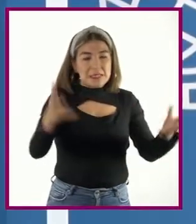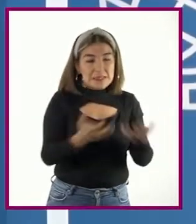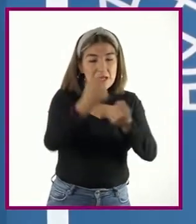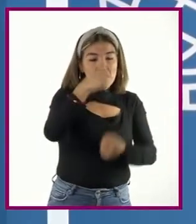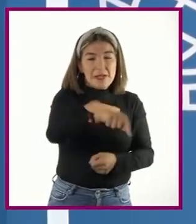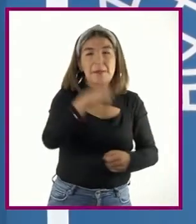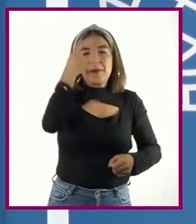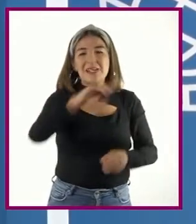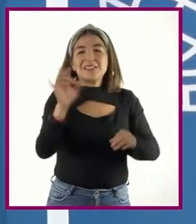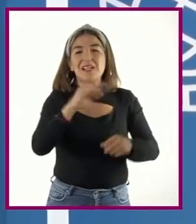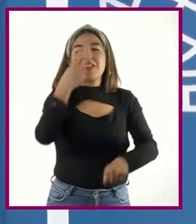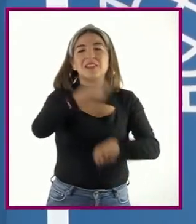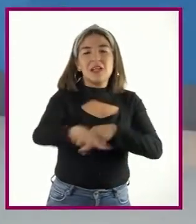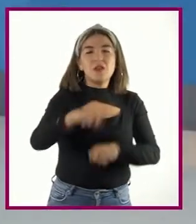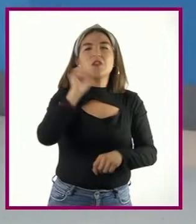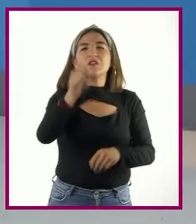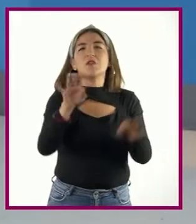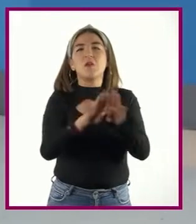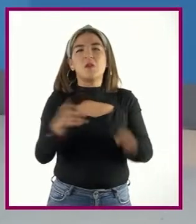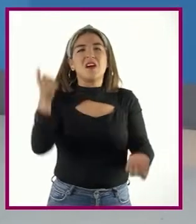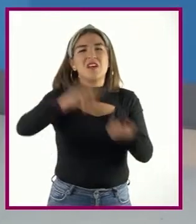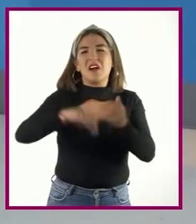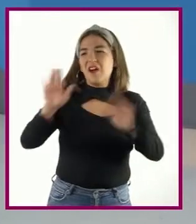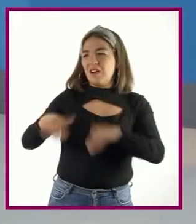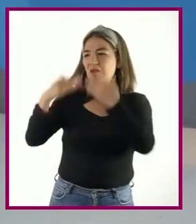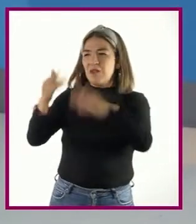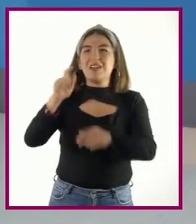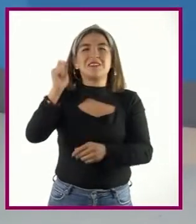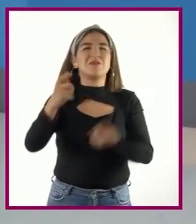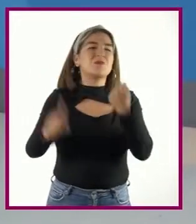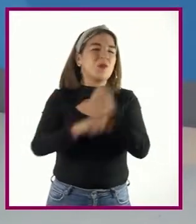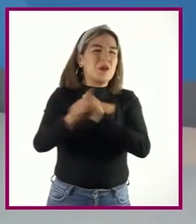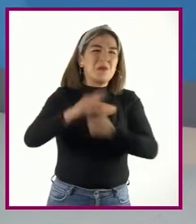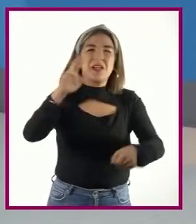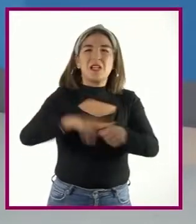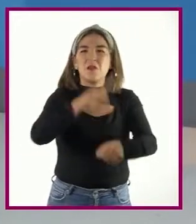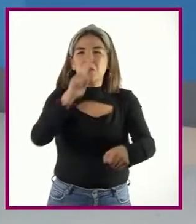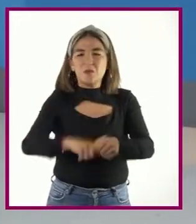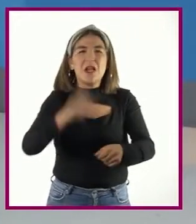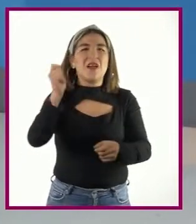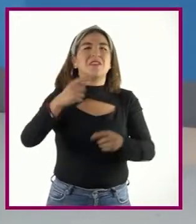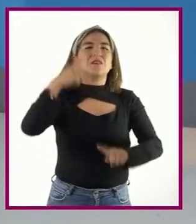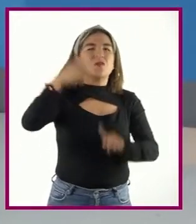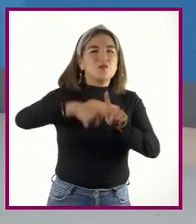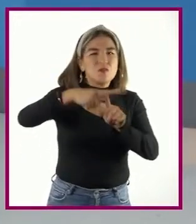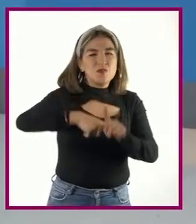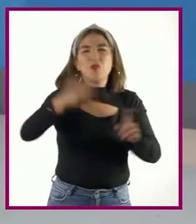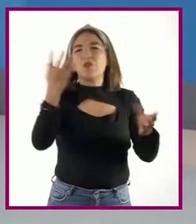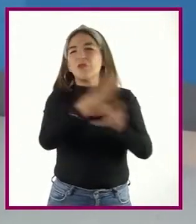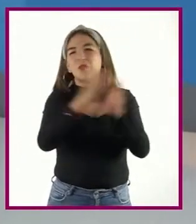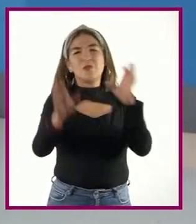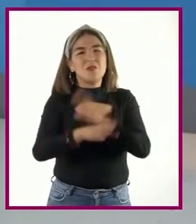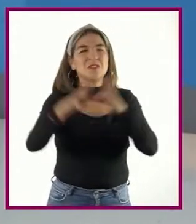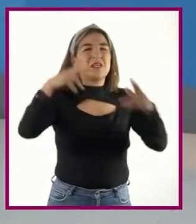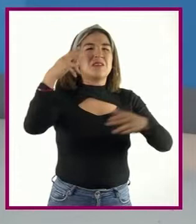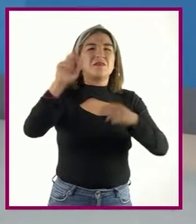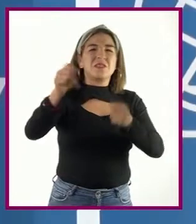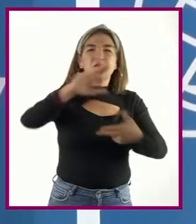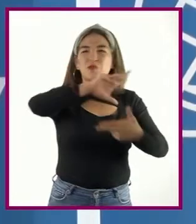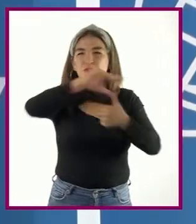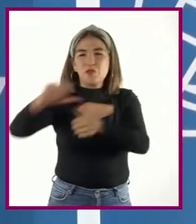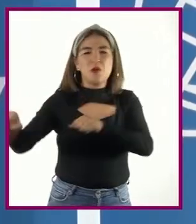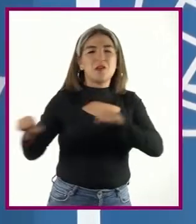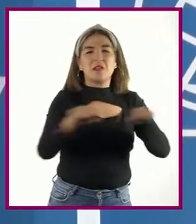dañar, desde las amenazas que provienen del entorno natural, como las propias condiciones del clima o las posibilidades que ocurran desastres